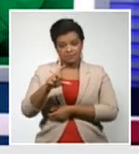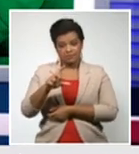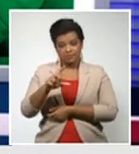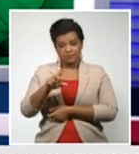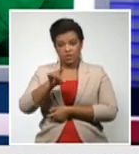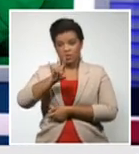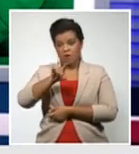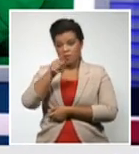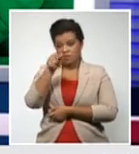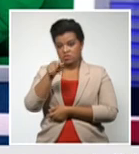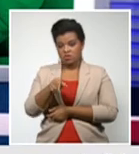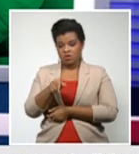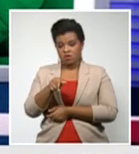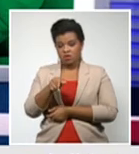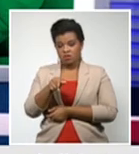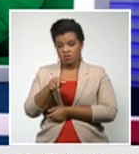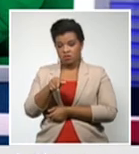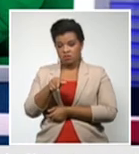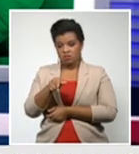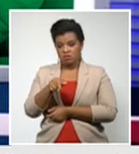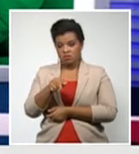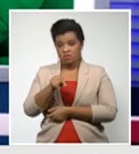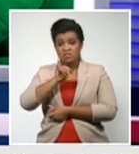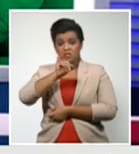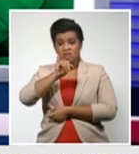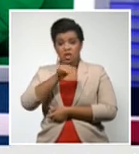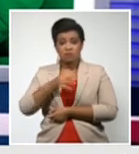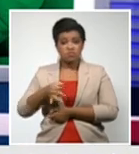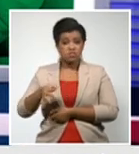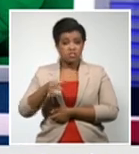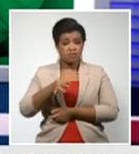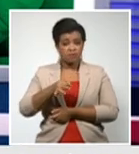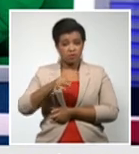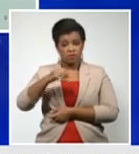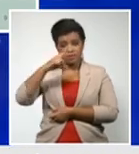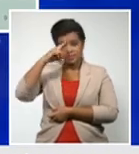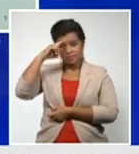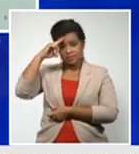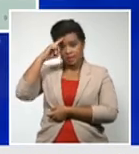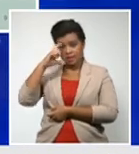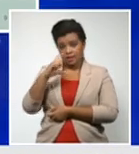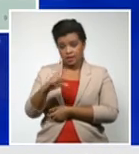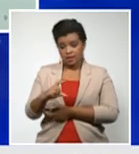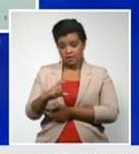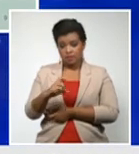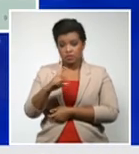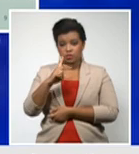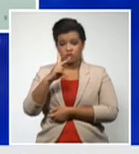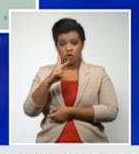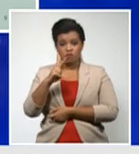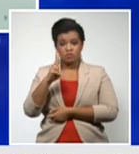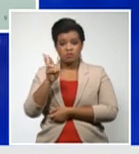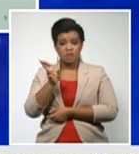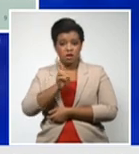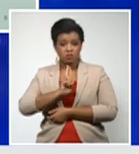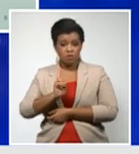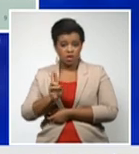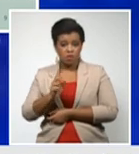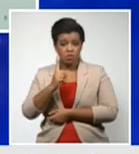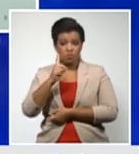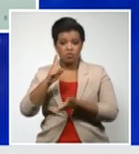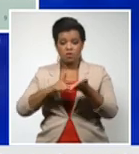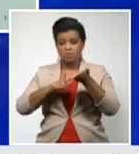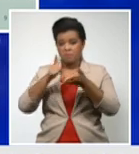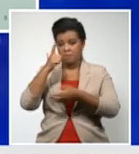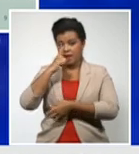casos, 6 en el municipio Santa Clara, 2 en Renchuelo, 1 en Placetas,